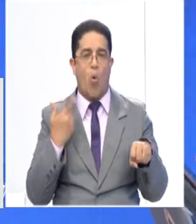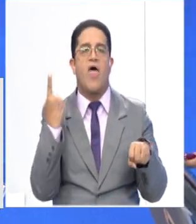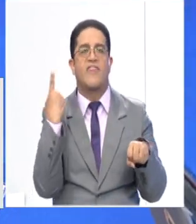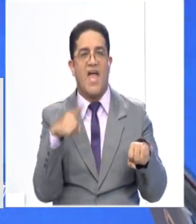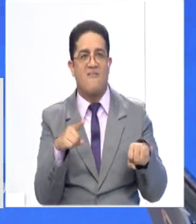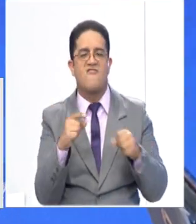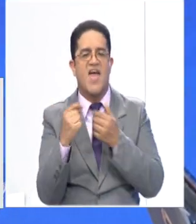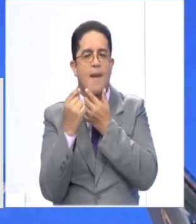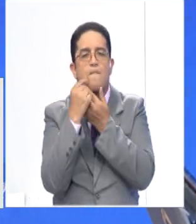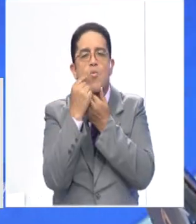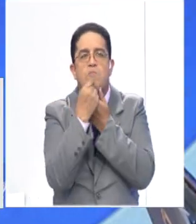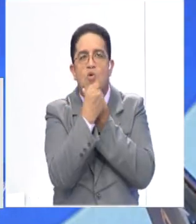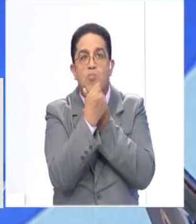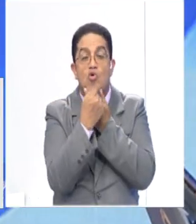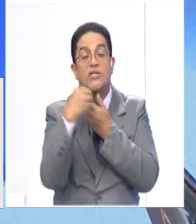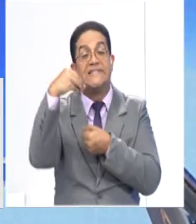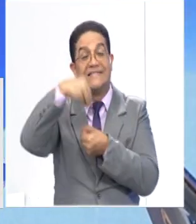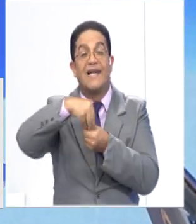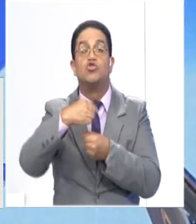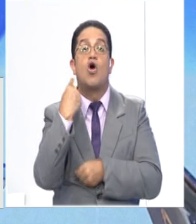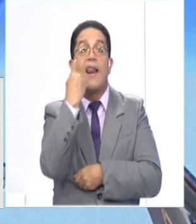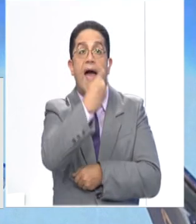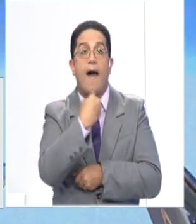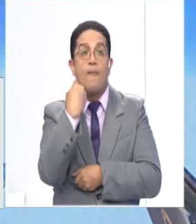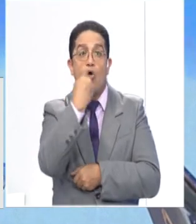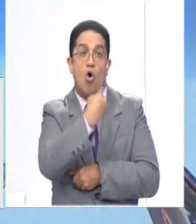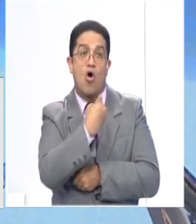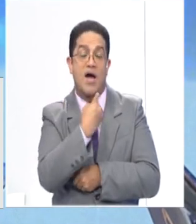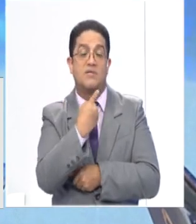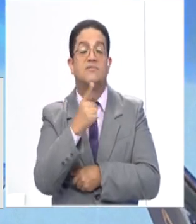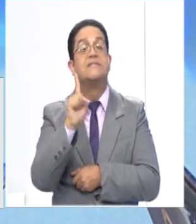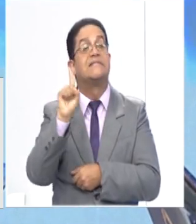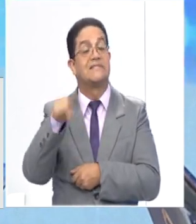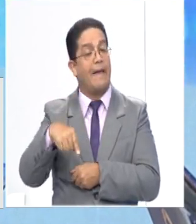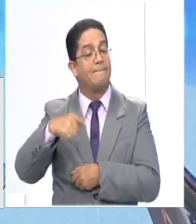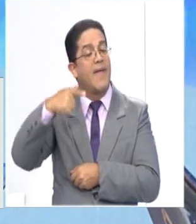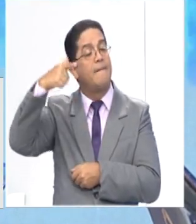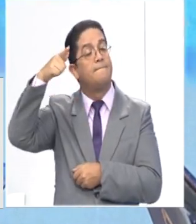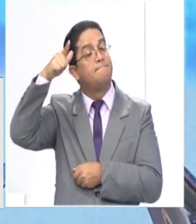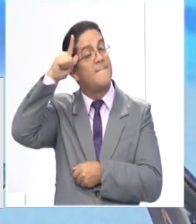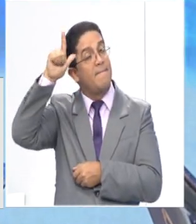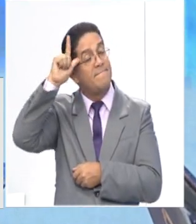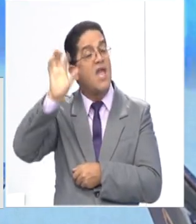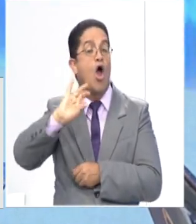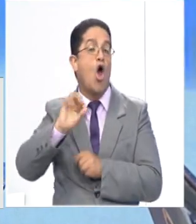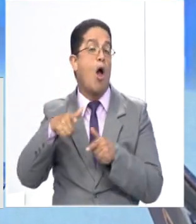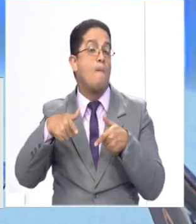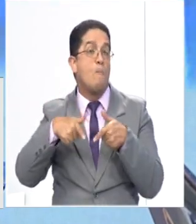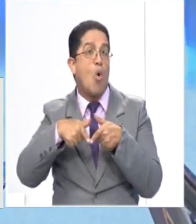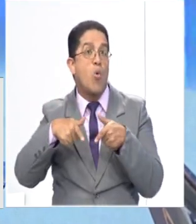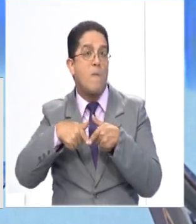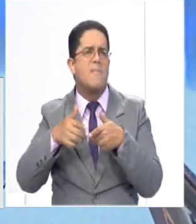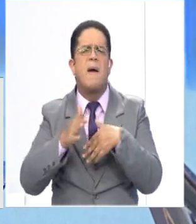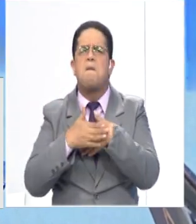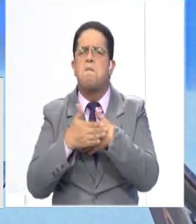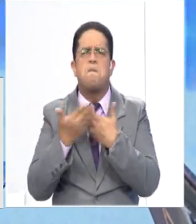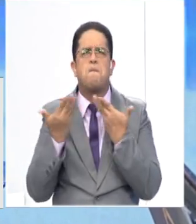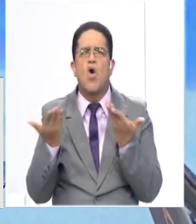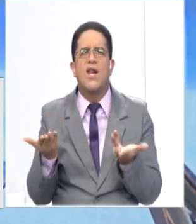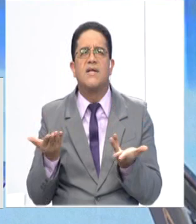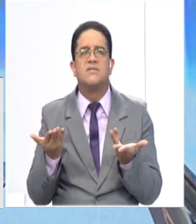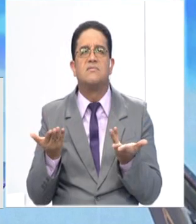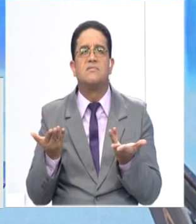mucosas, sí pueden haber, y de hecho en las lesiones genitales, porque de hecho en principio se estaba